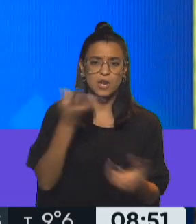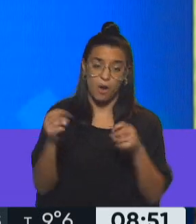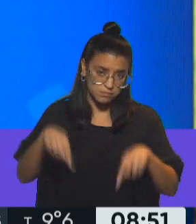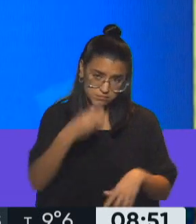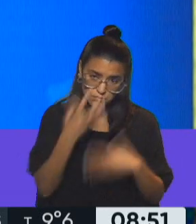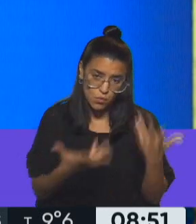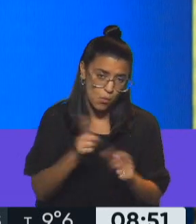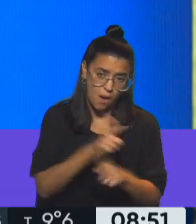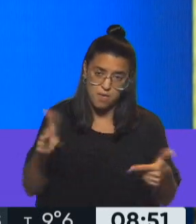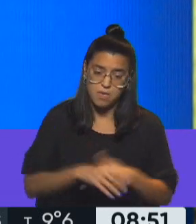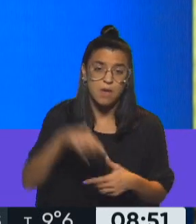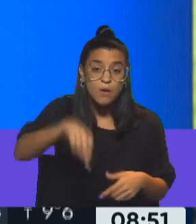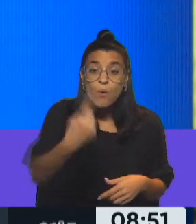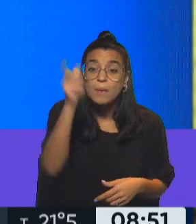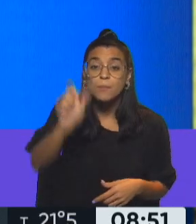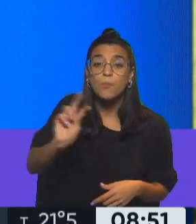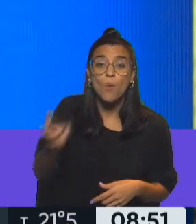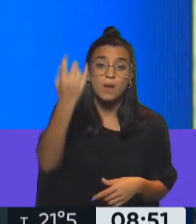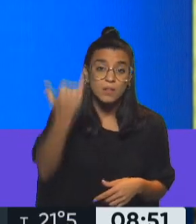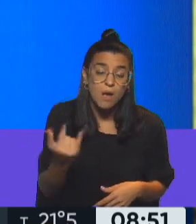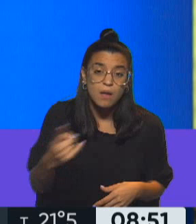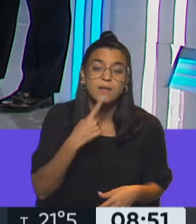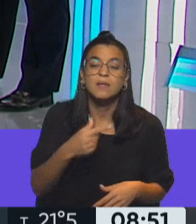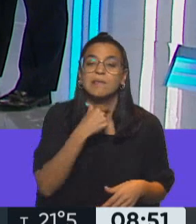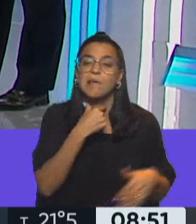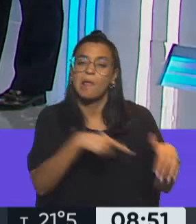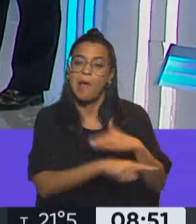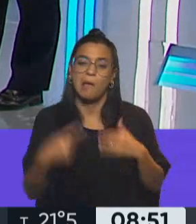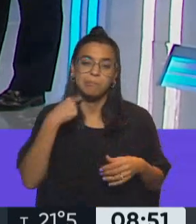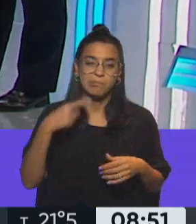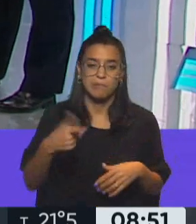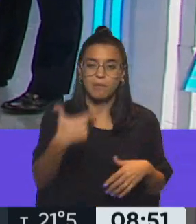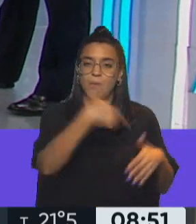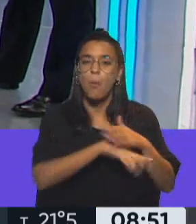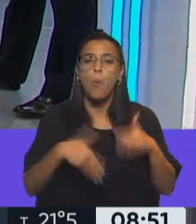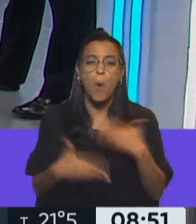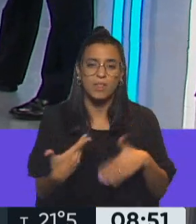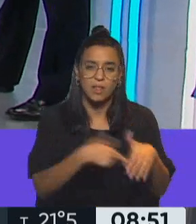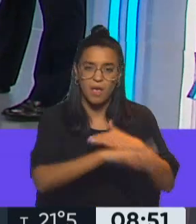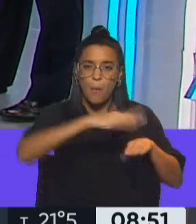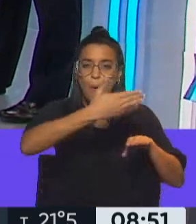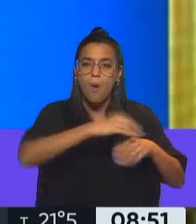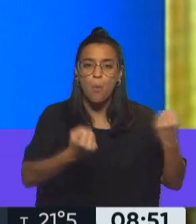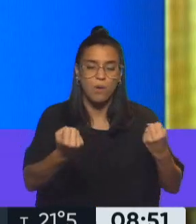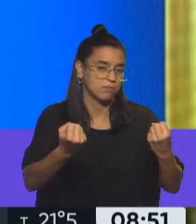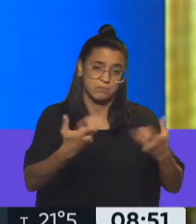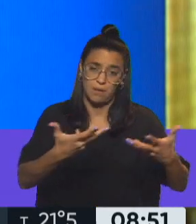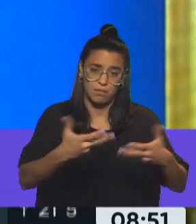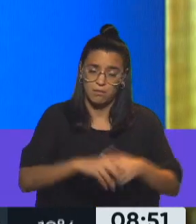circo. Acá hay un muerto. Quisieron plantar una pistola de juguete en el baúl.